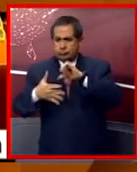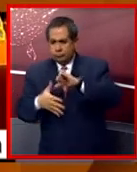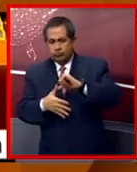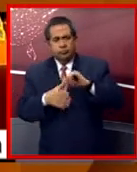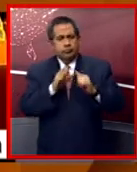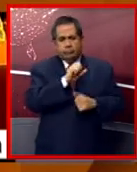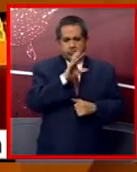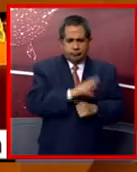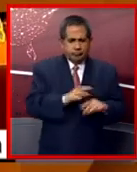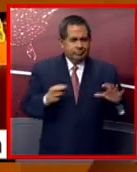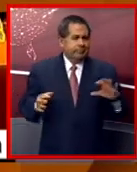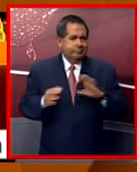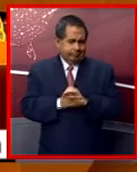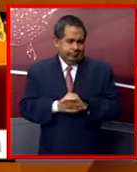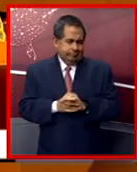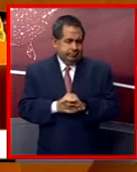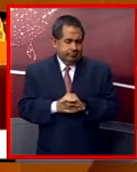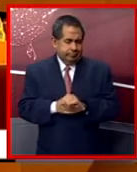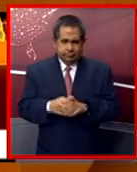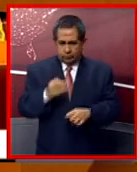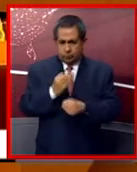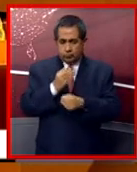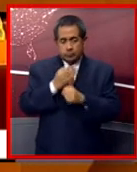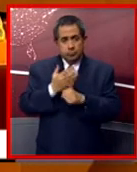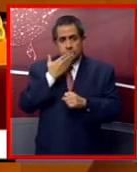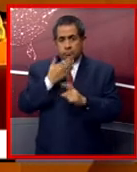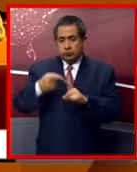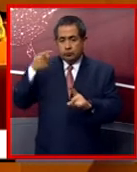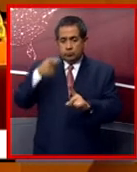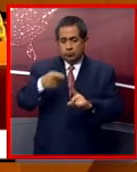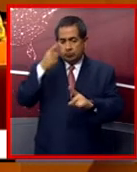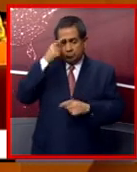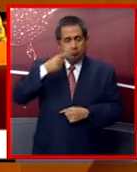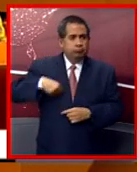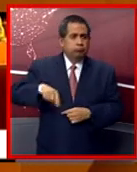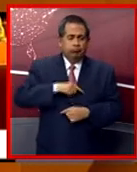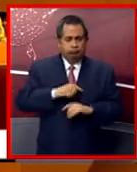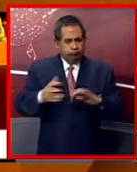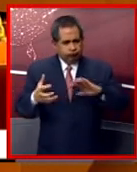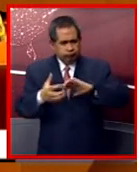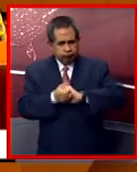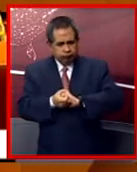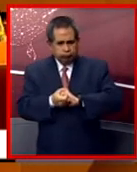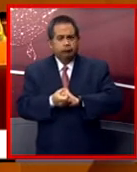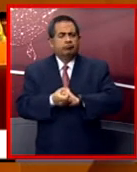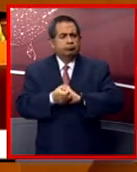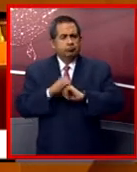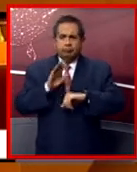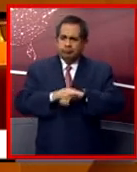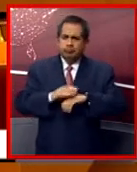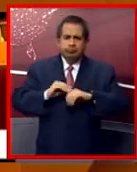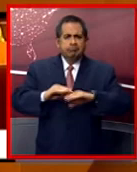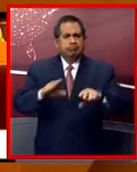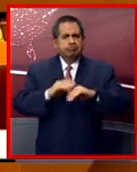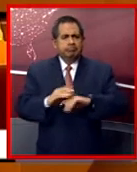África. El momento es el correcto para unir nuestras manos y promover la democracia,